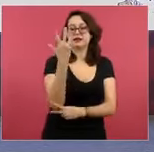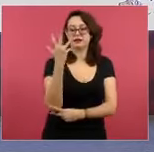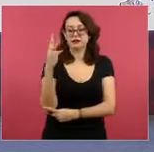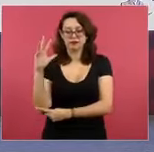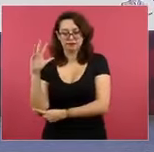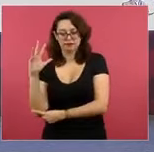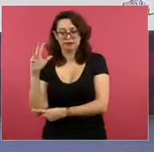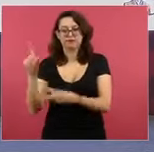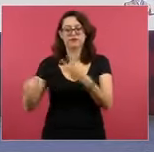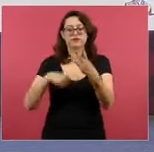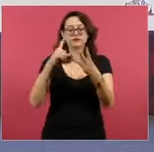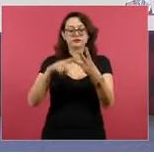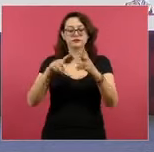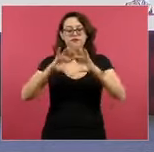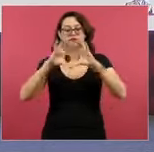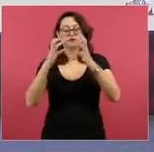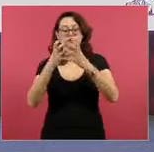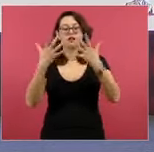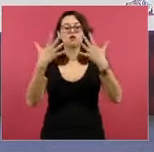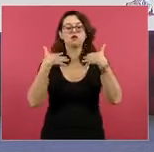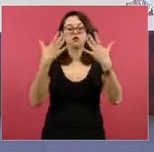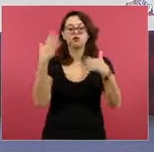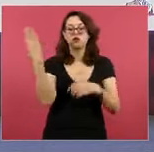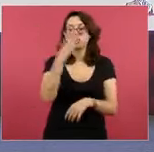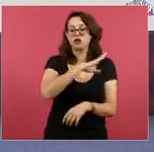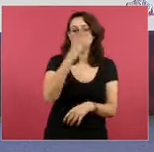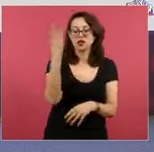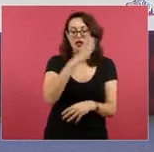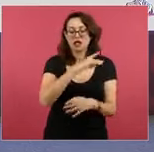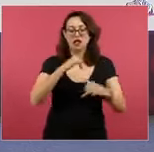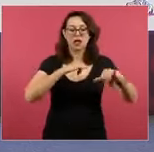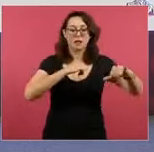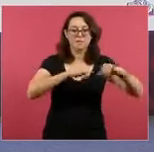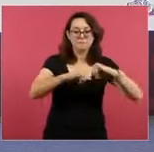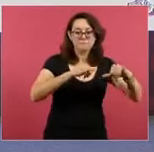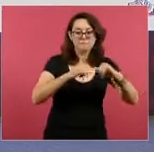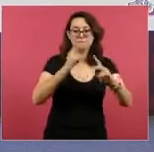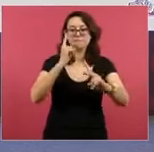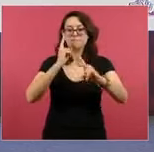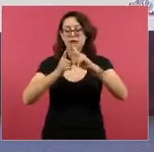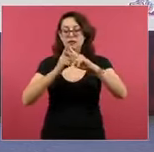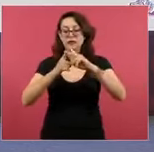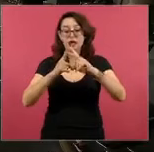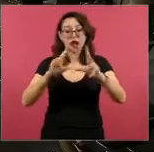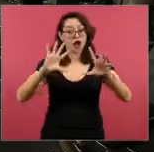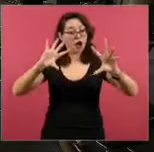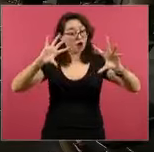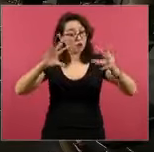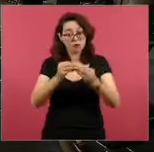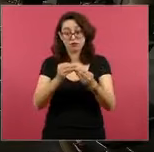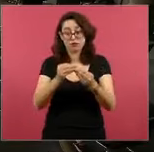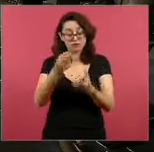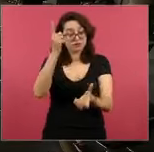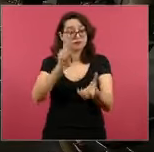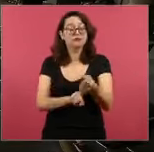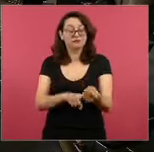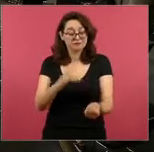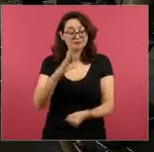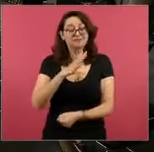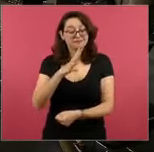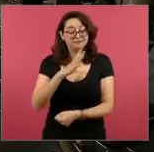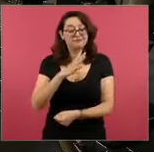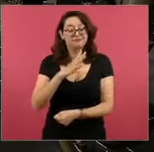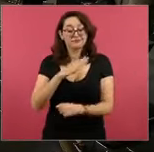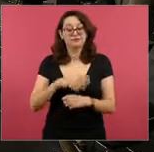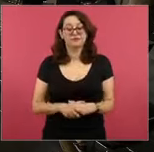ecológico tradicional, cambio climático, etnografía, etnomatemáticas, viñetas, etcétera. La siguiente, por favor. Este es